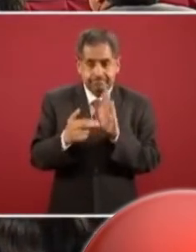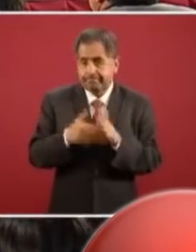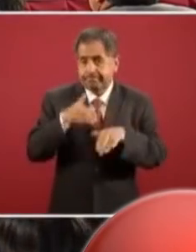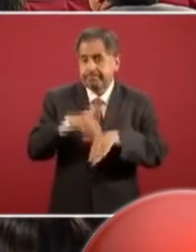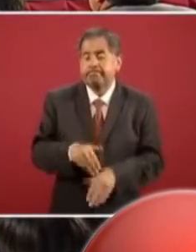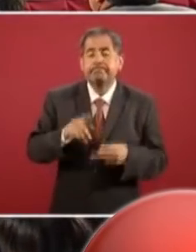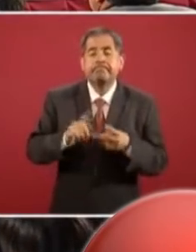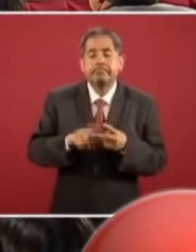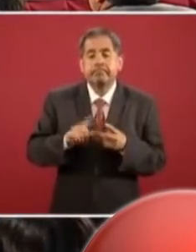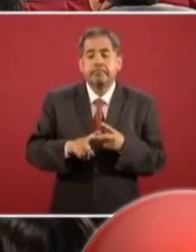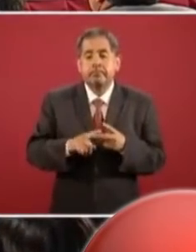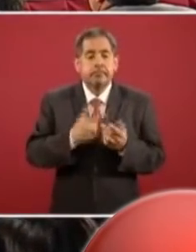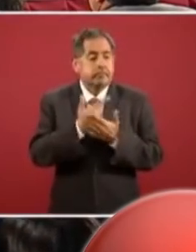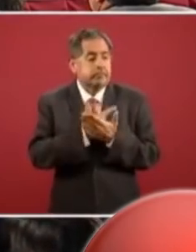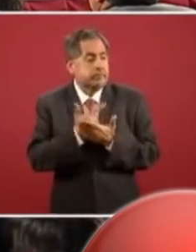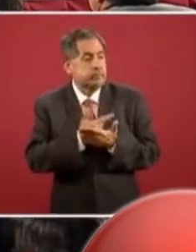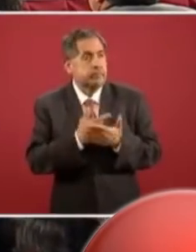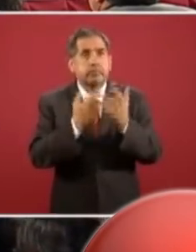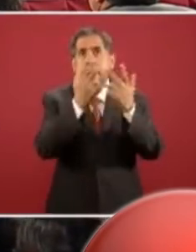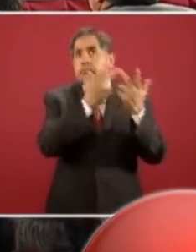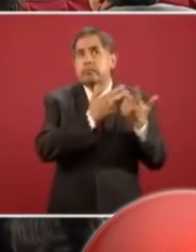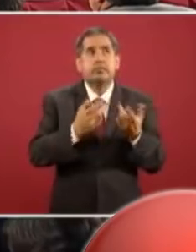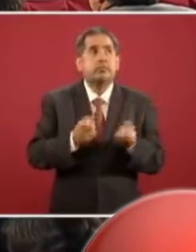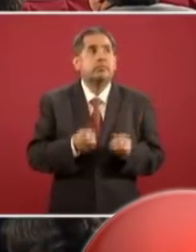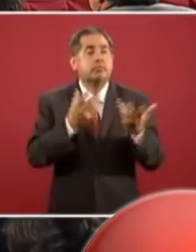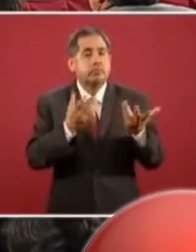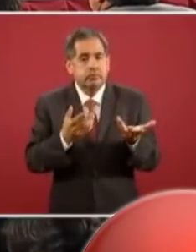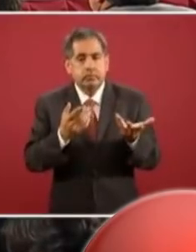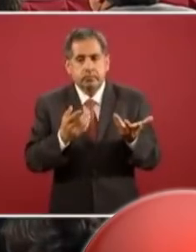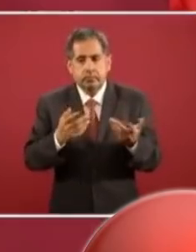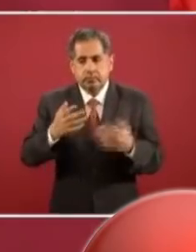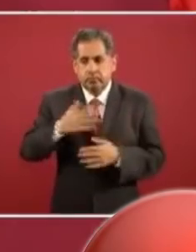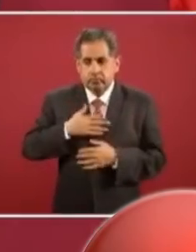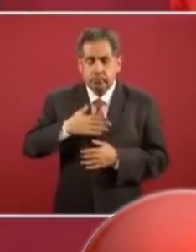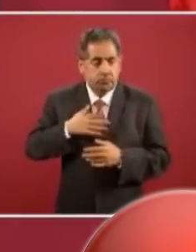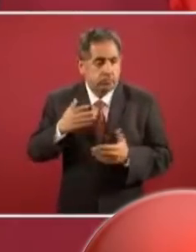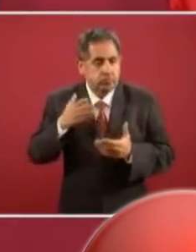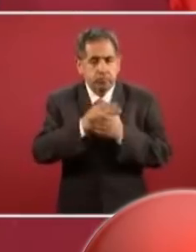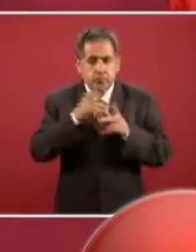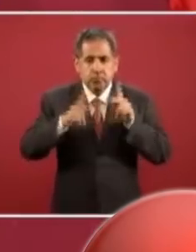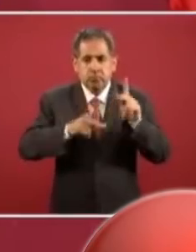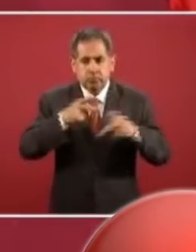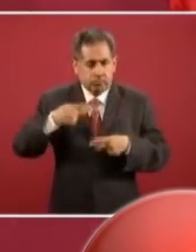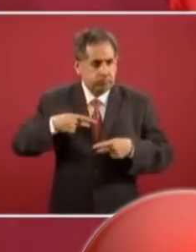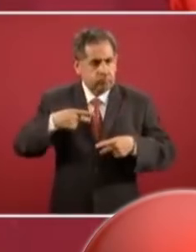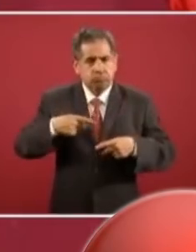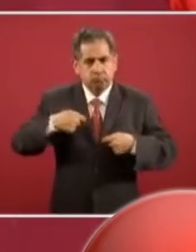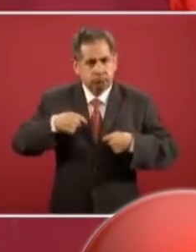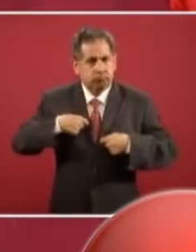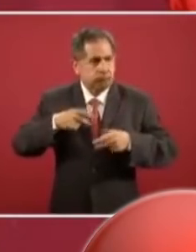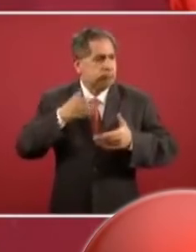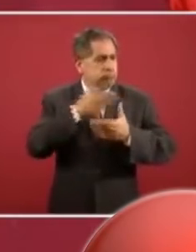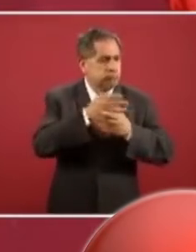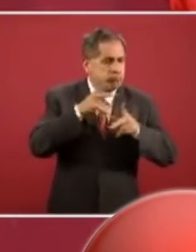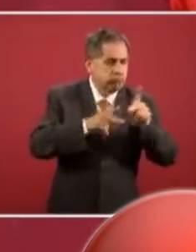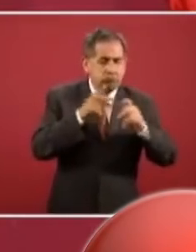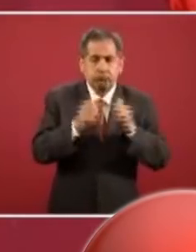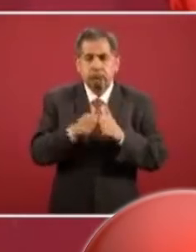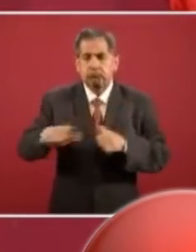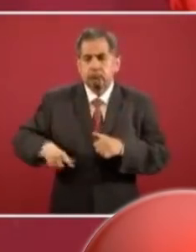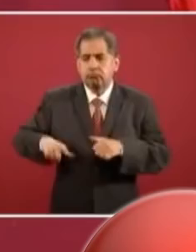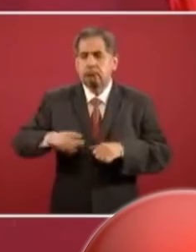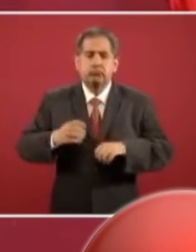cerca los censos de daños que existen en el territorio. Personalmente hacemos esos recorridos con los gobiernos estatales, los